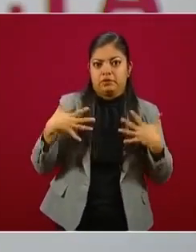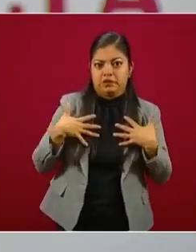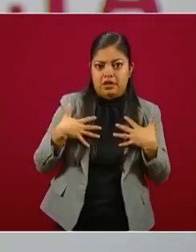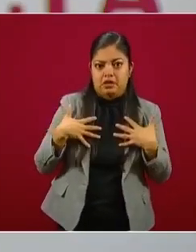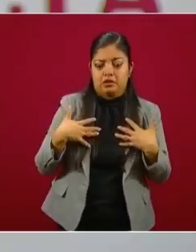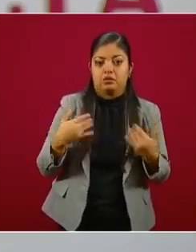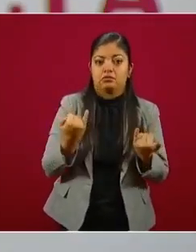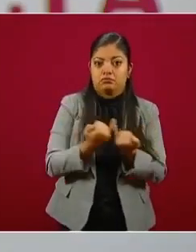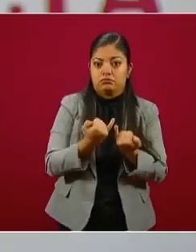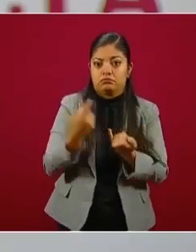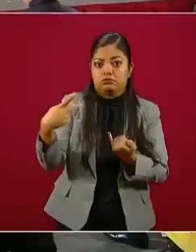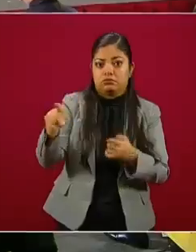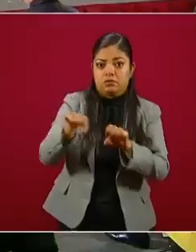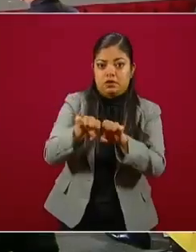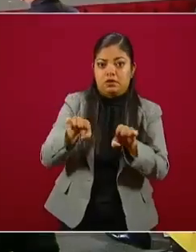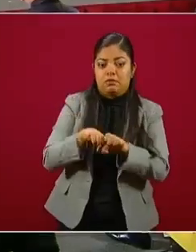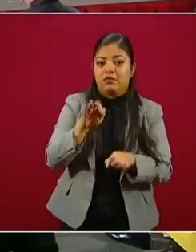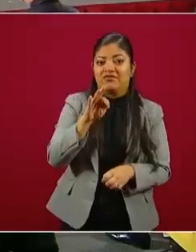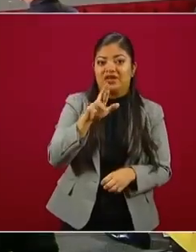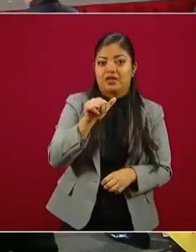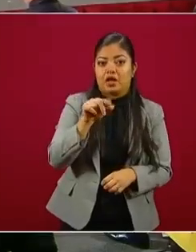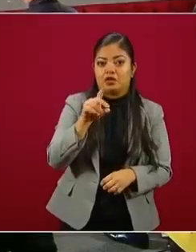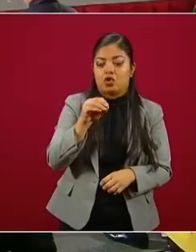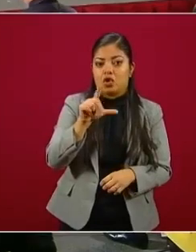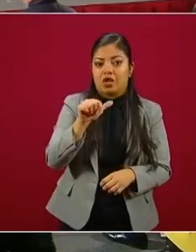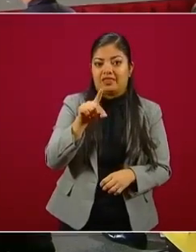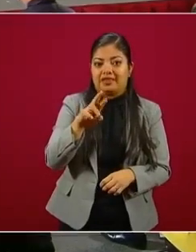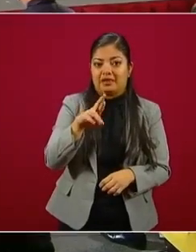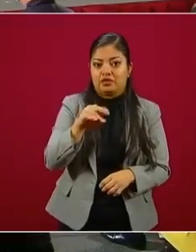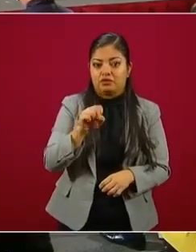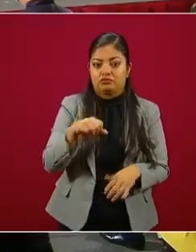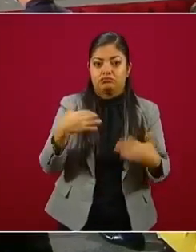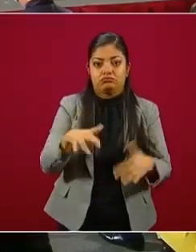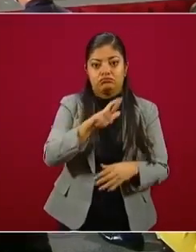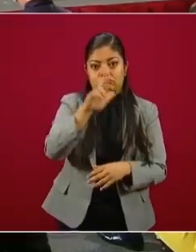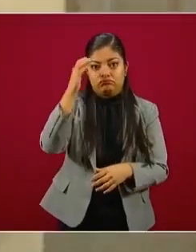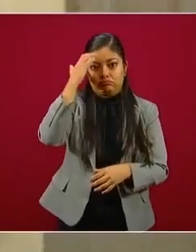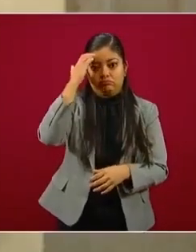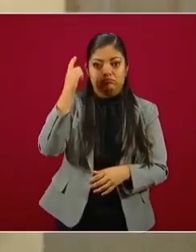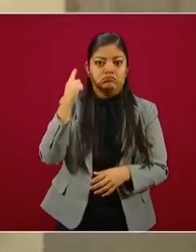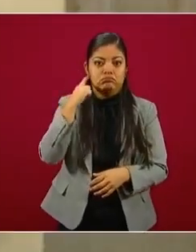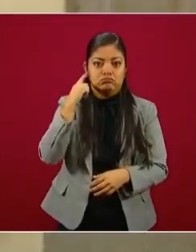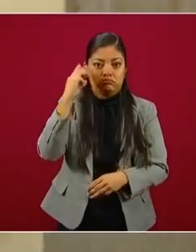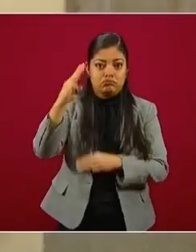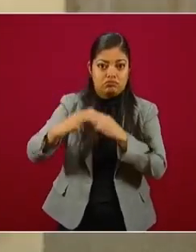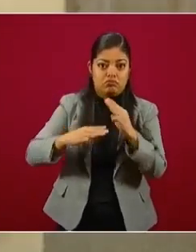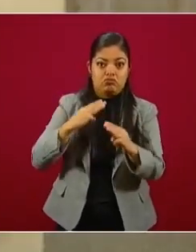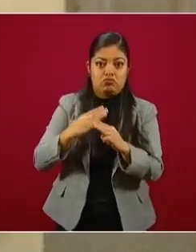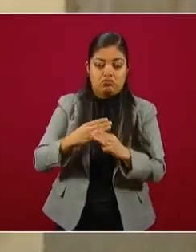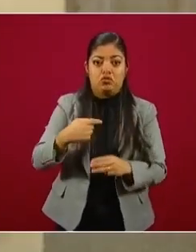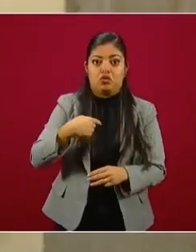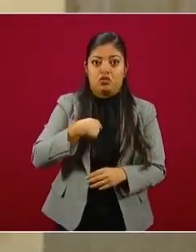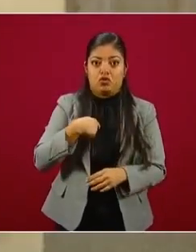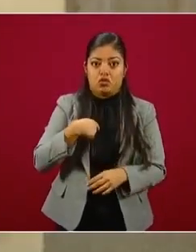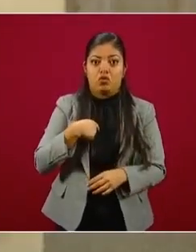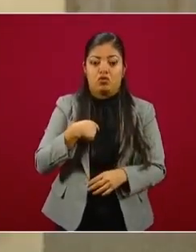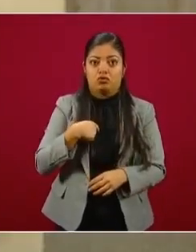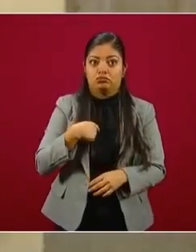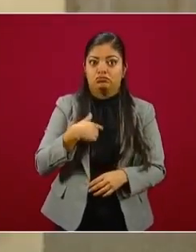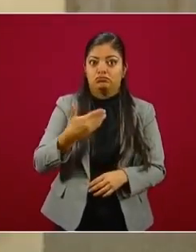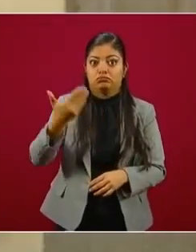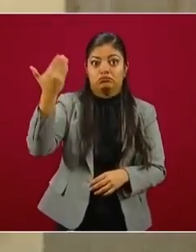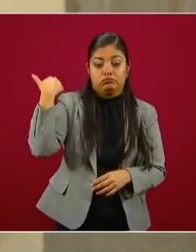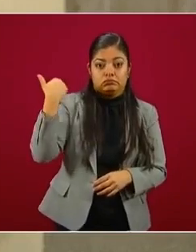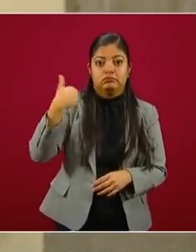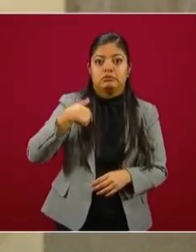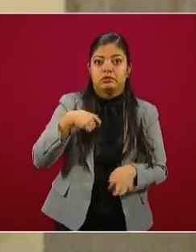Fernando Landeros y su equipo? Es un trabajo extraordinario, reconocido en todo el mundo. Yo tuve el privilegio, el honor de poder trabajar junto